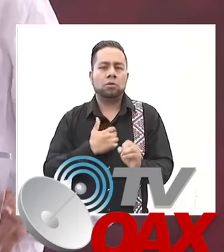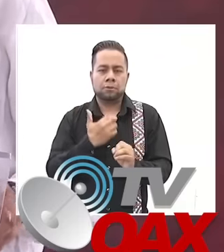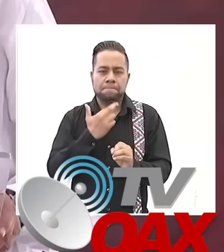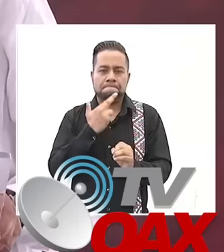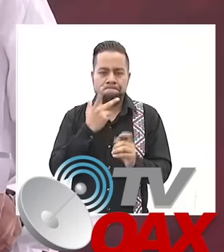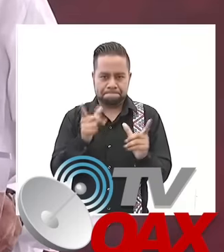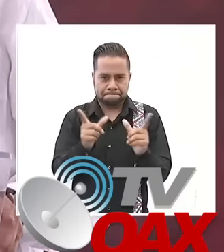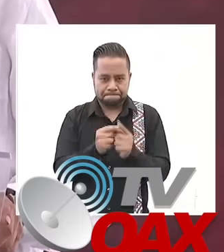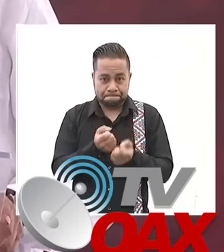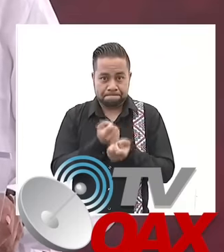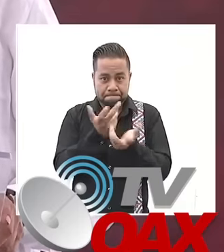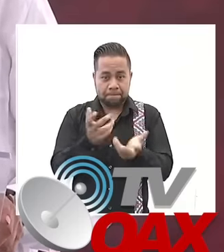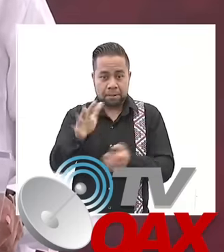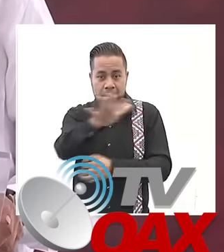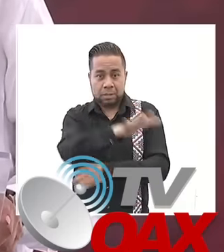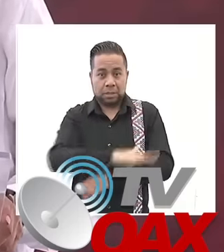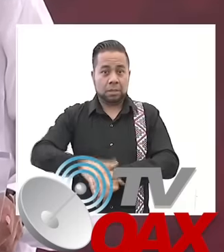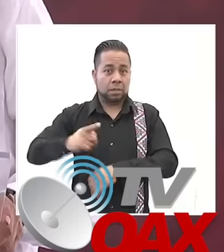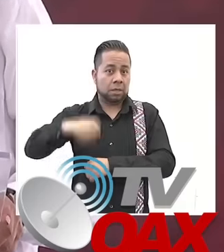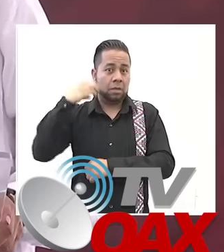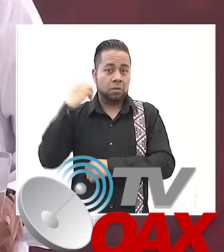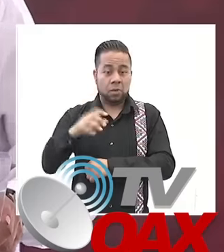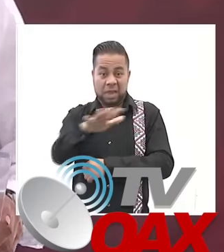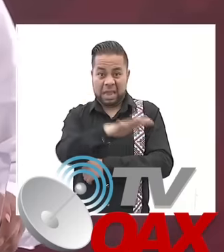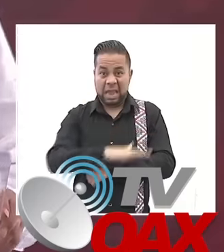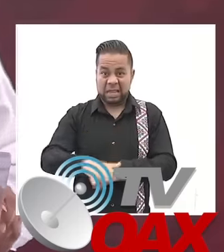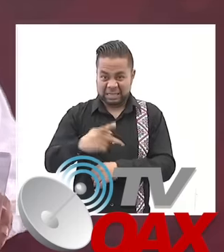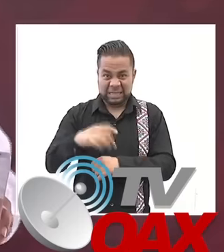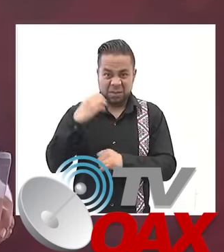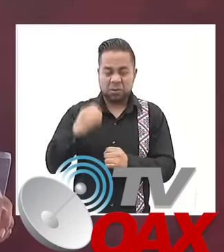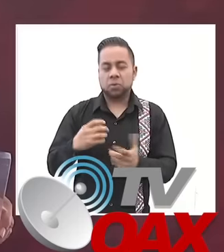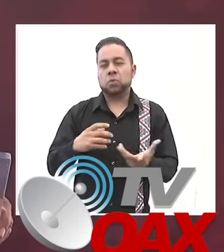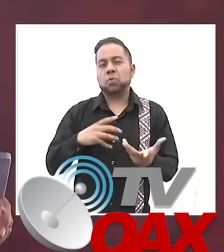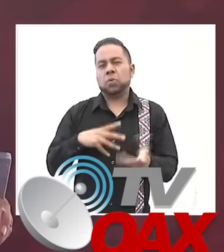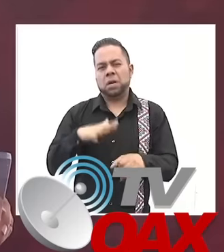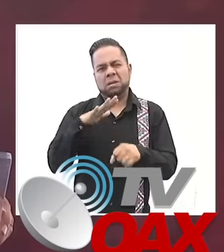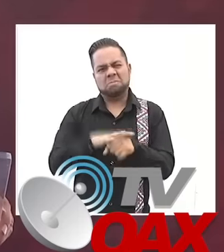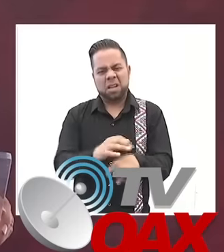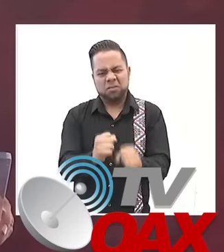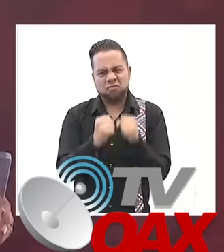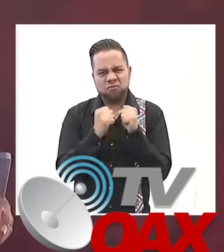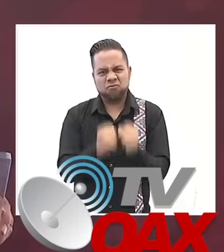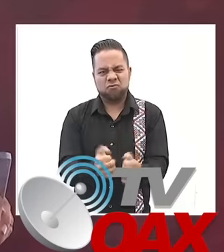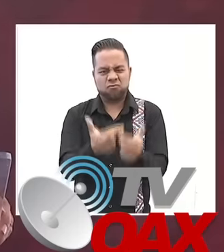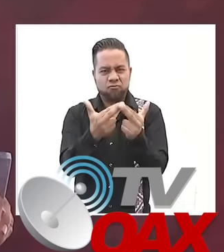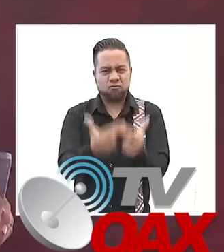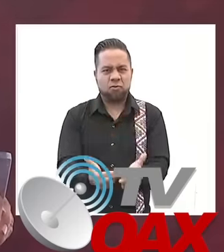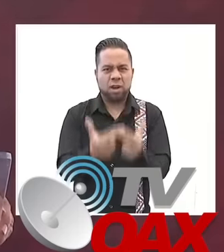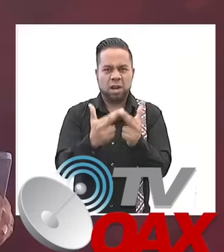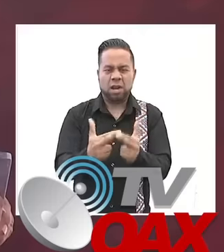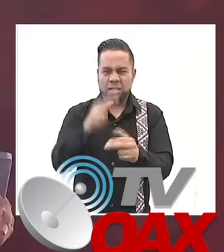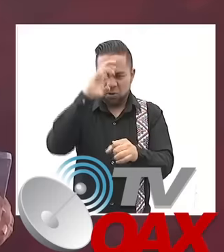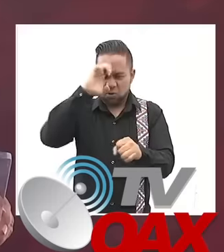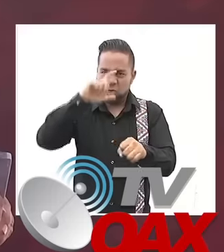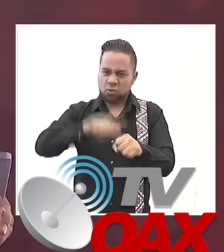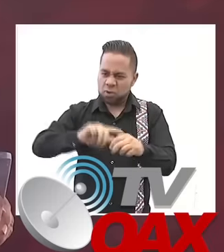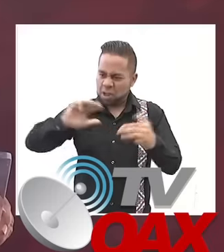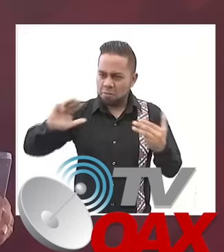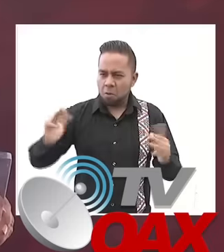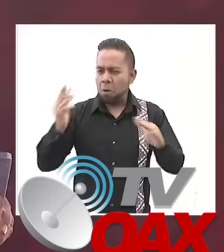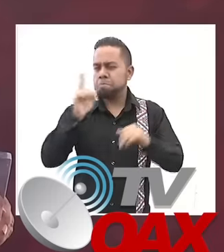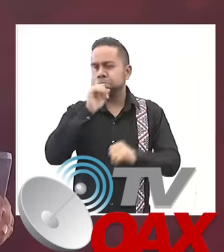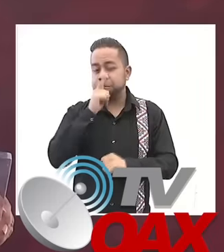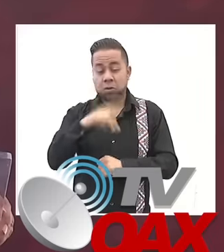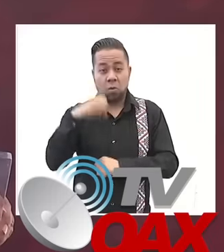el pueblo de Oaxaca es de los pueblos con más cultura en el mundo.